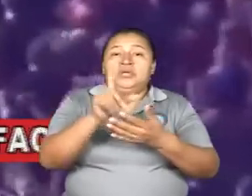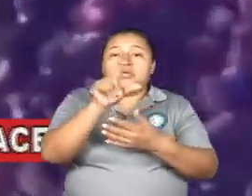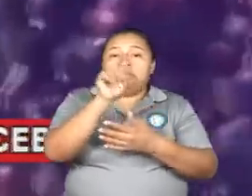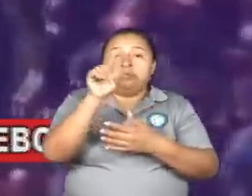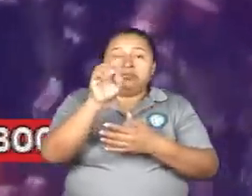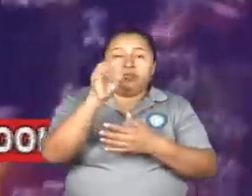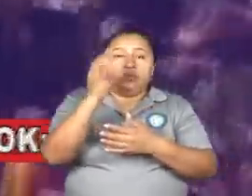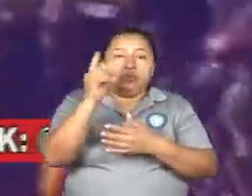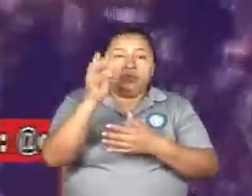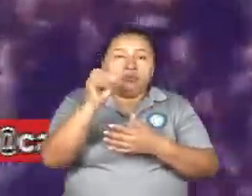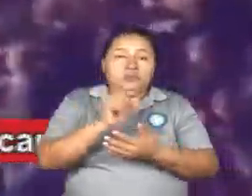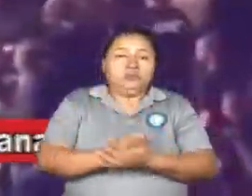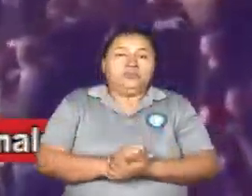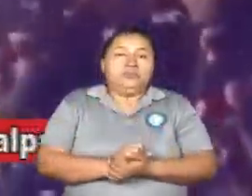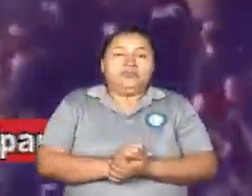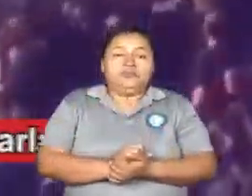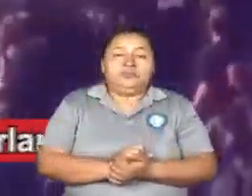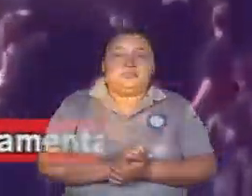Lisa Escoto.